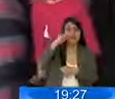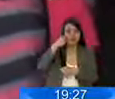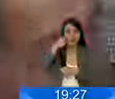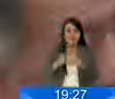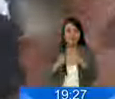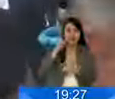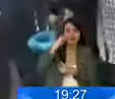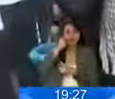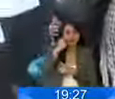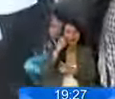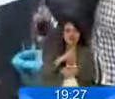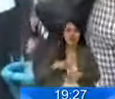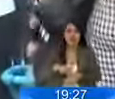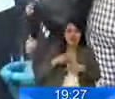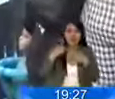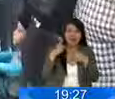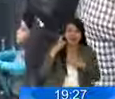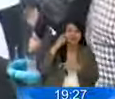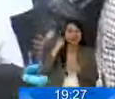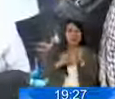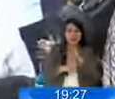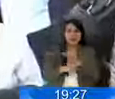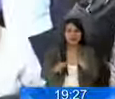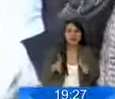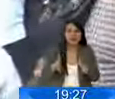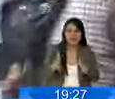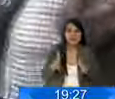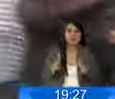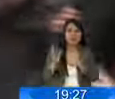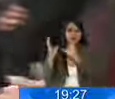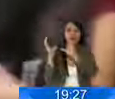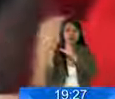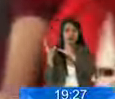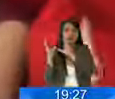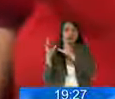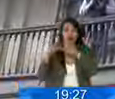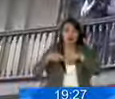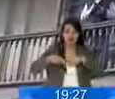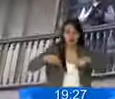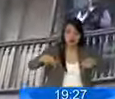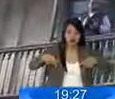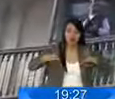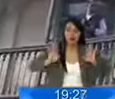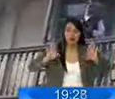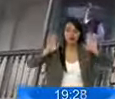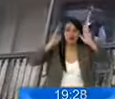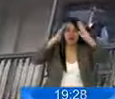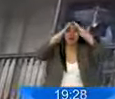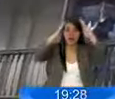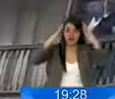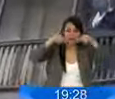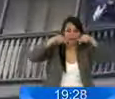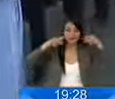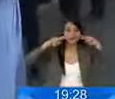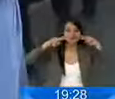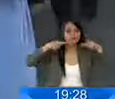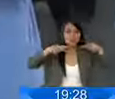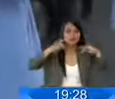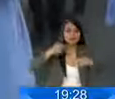fieles acompañaron su último paso a la eternidad. Otros, desde las veredas y balcones, demostraron su cariño al prelado.